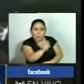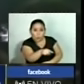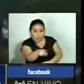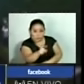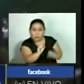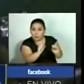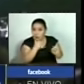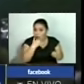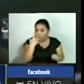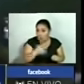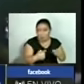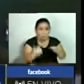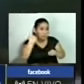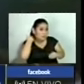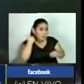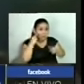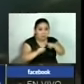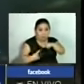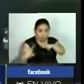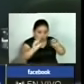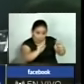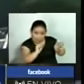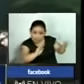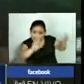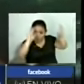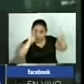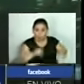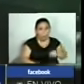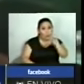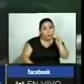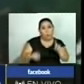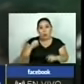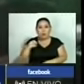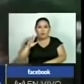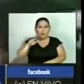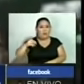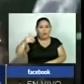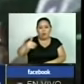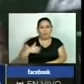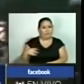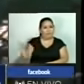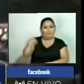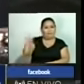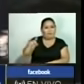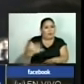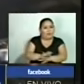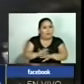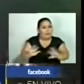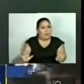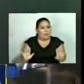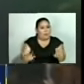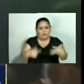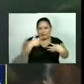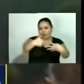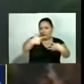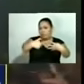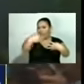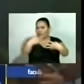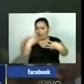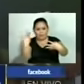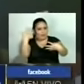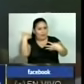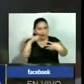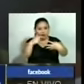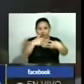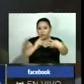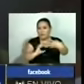penada por desobediencia de particulares, que es de 1 a 3 años. No, obviamente simplemente se siguen las leyes que ya están en los